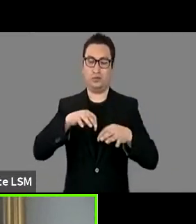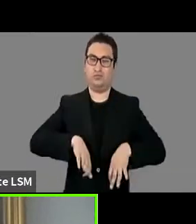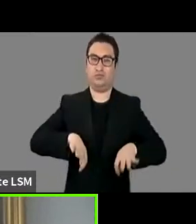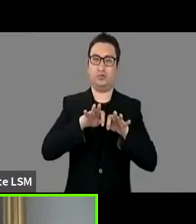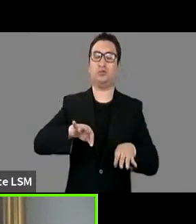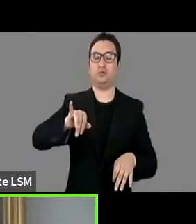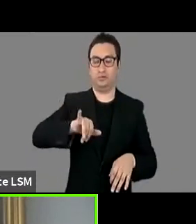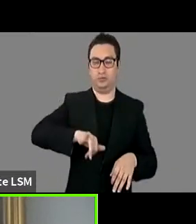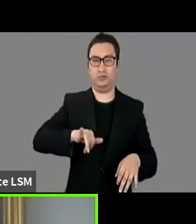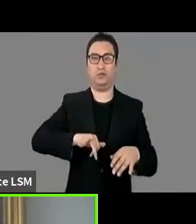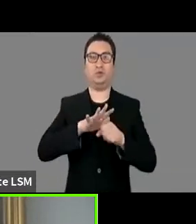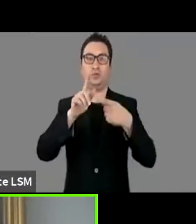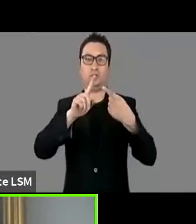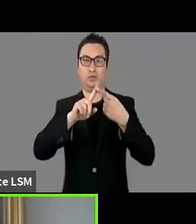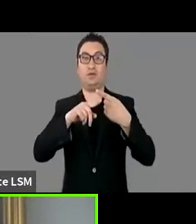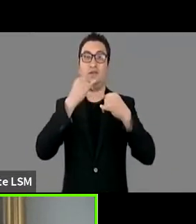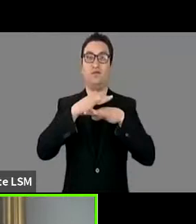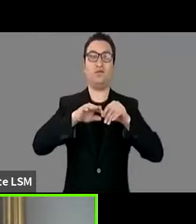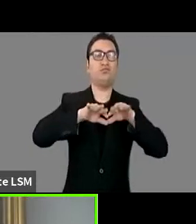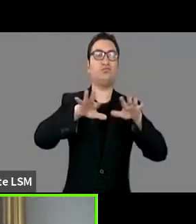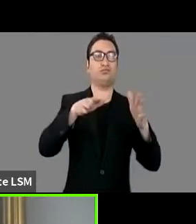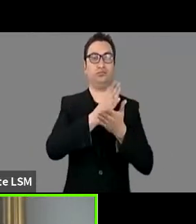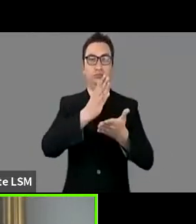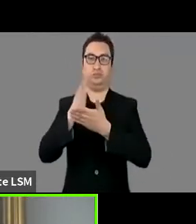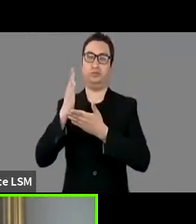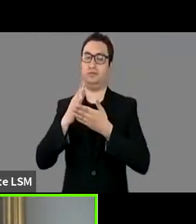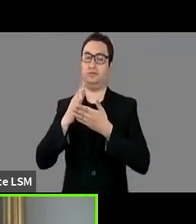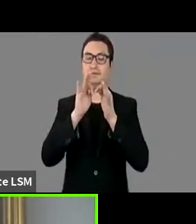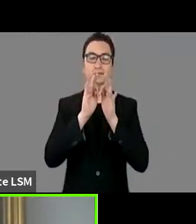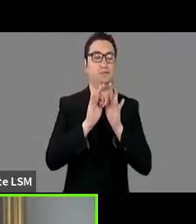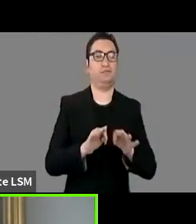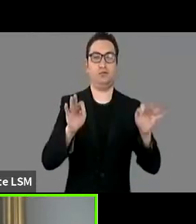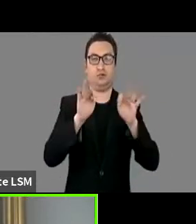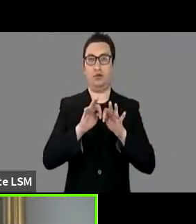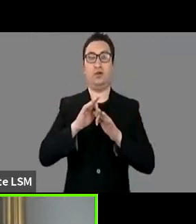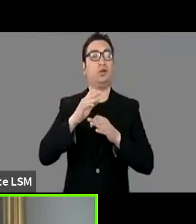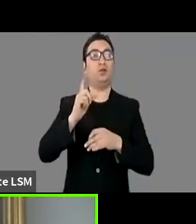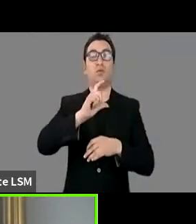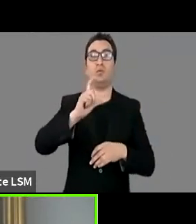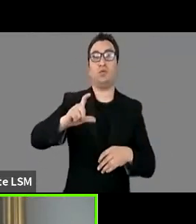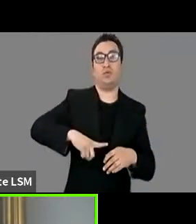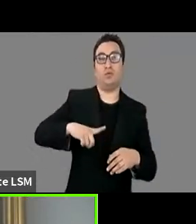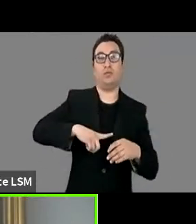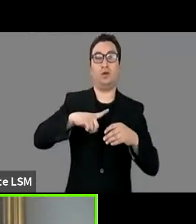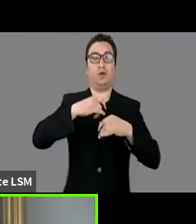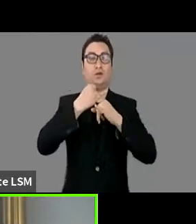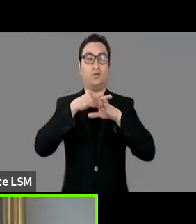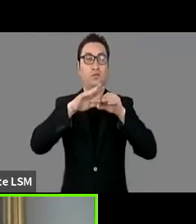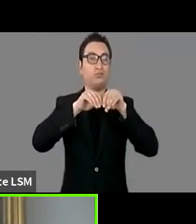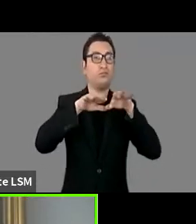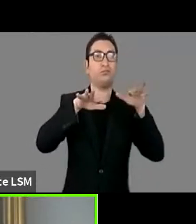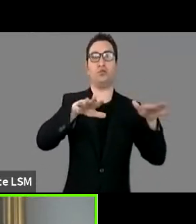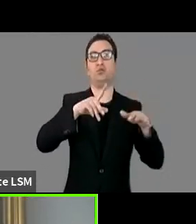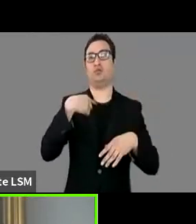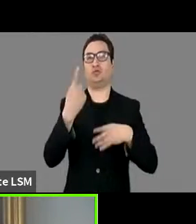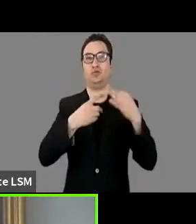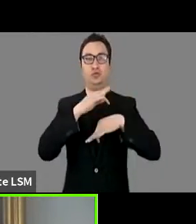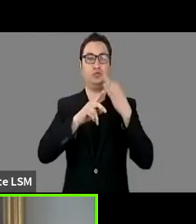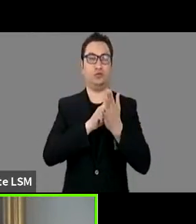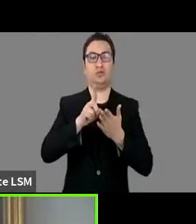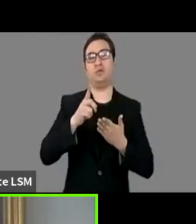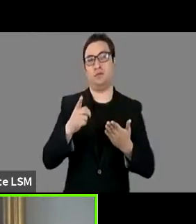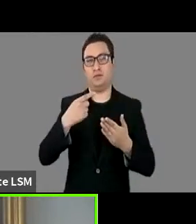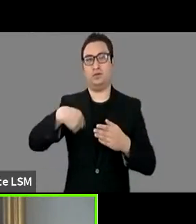el acceso a la información. El acceso a la información pública, como todos sabemos, es un derecho fundamental para que las personas puedan